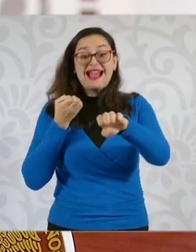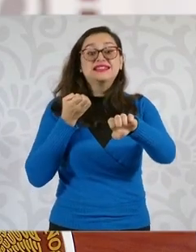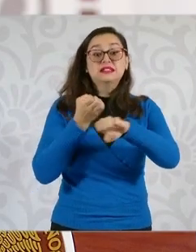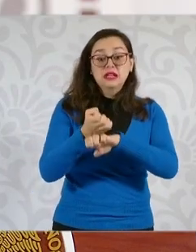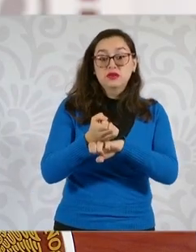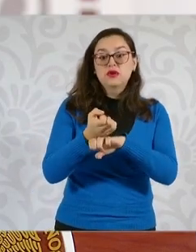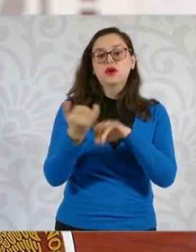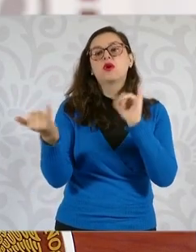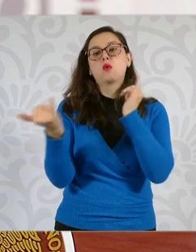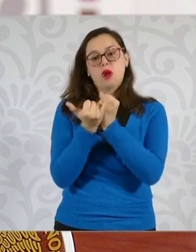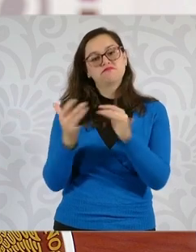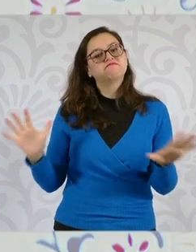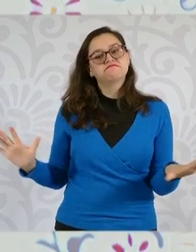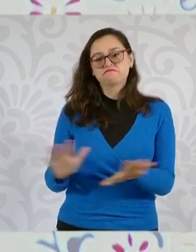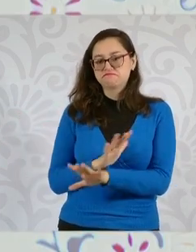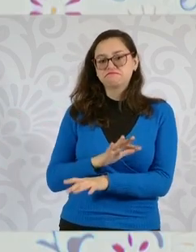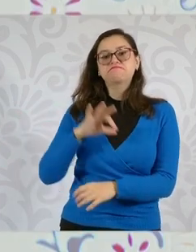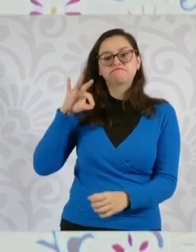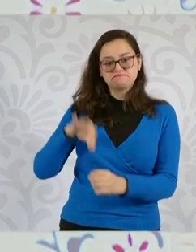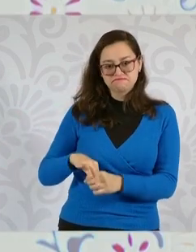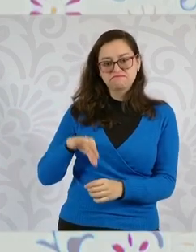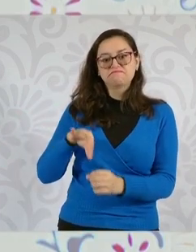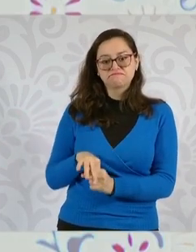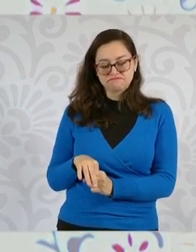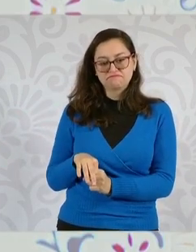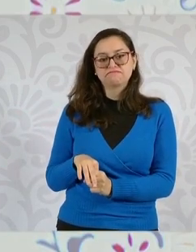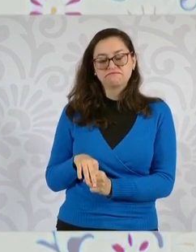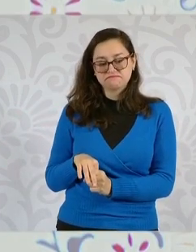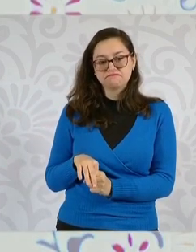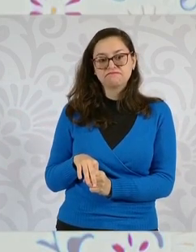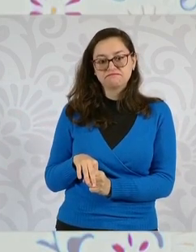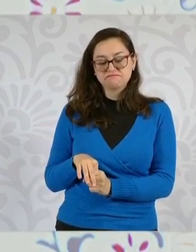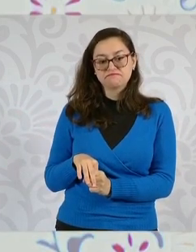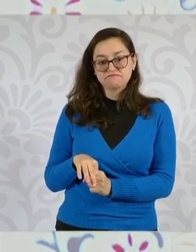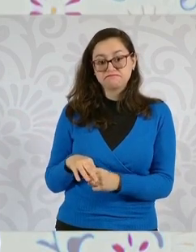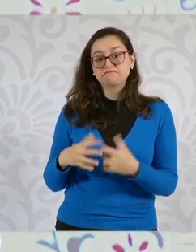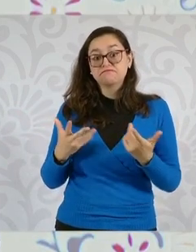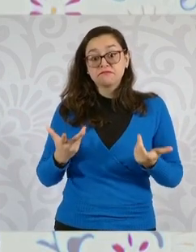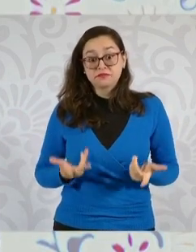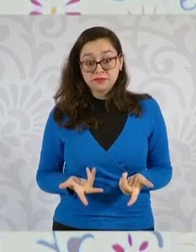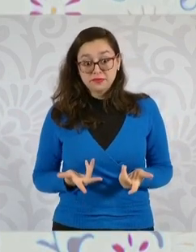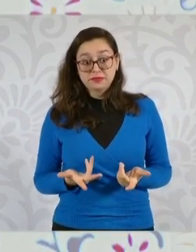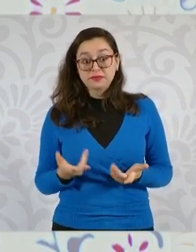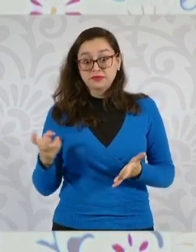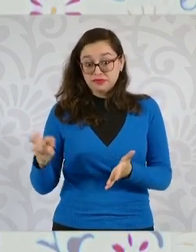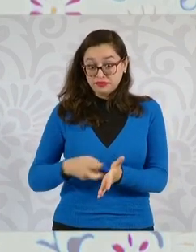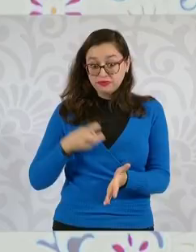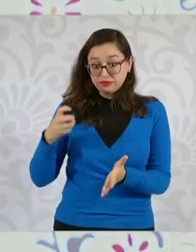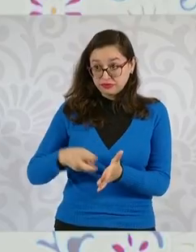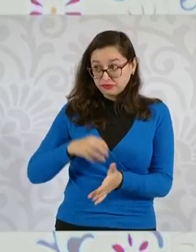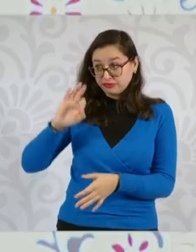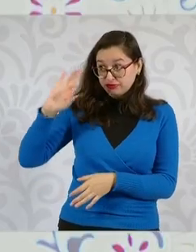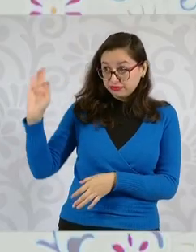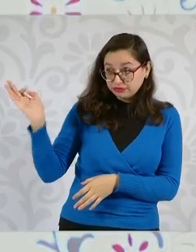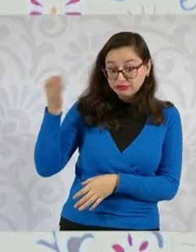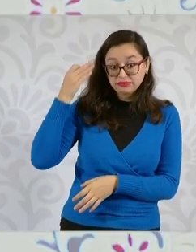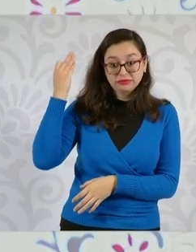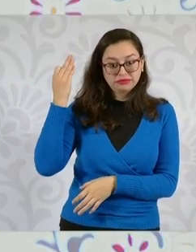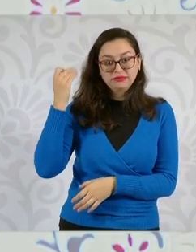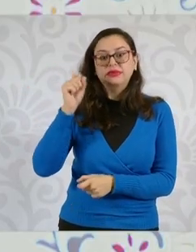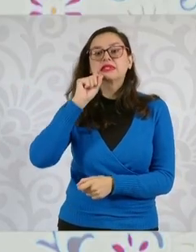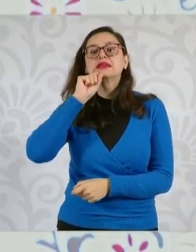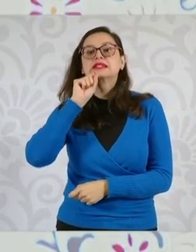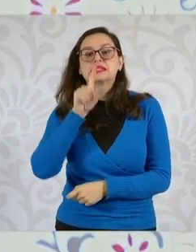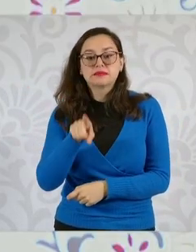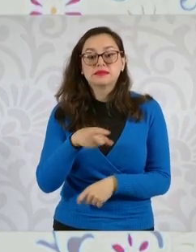también sean electos entonces no solamente son los federales también son